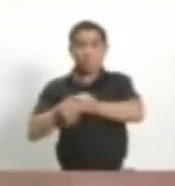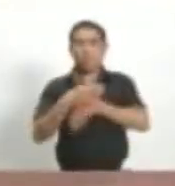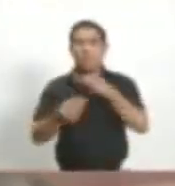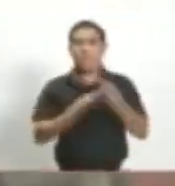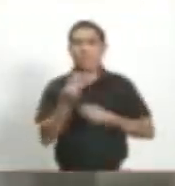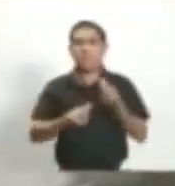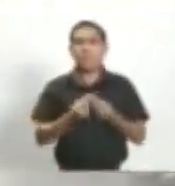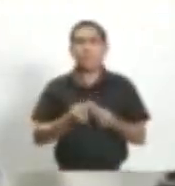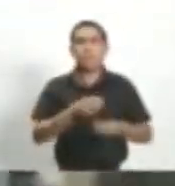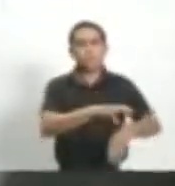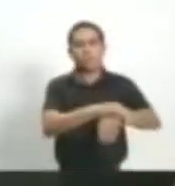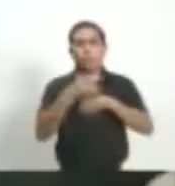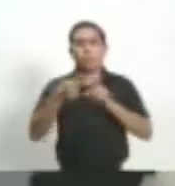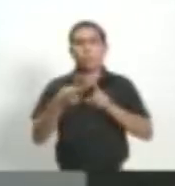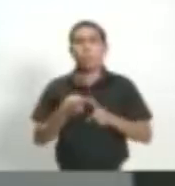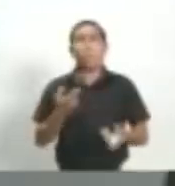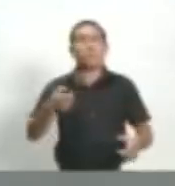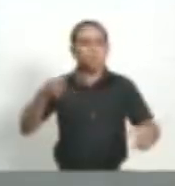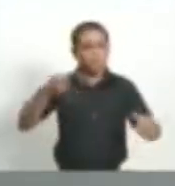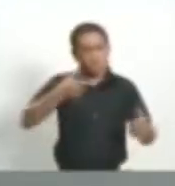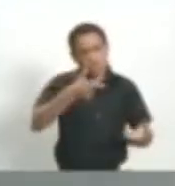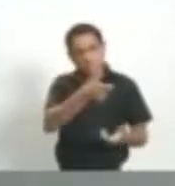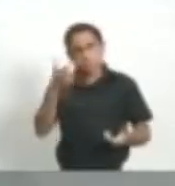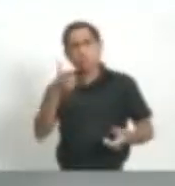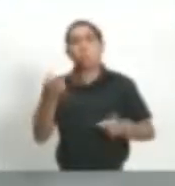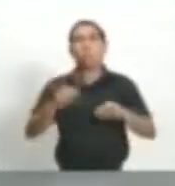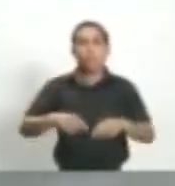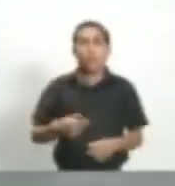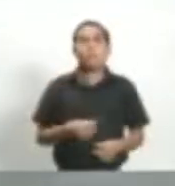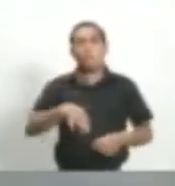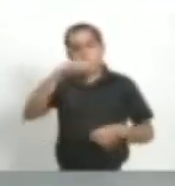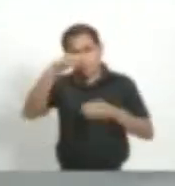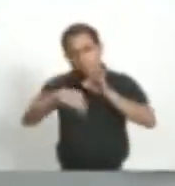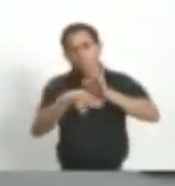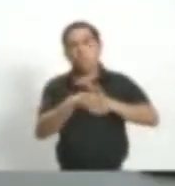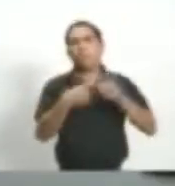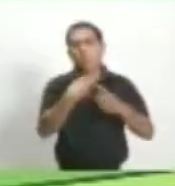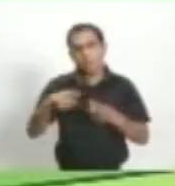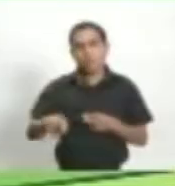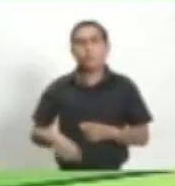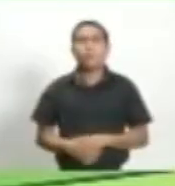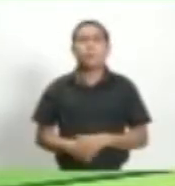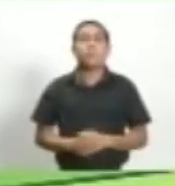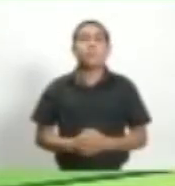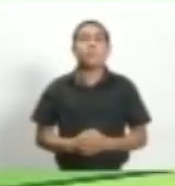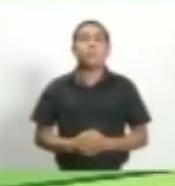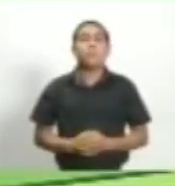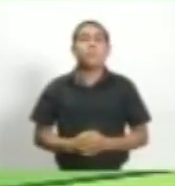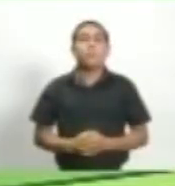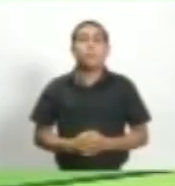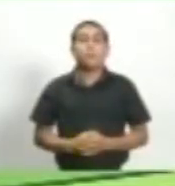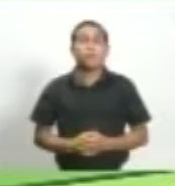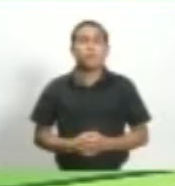anotaciones por los delitos de homicidio, fabricación, tráfico y porte de estupefacientes. Muy bien, y la policía capturó en Sucre a 5